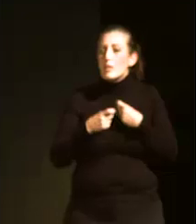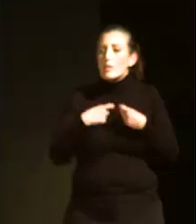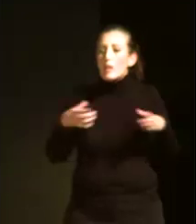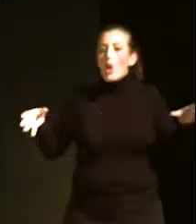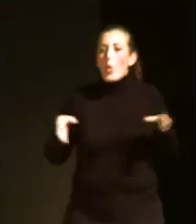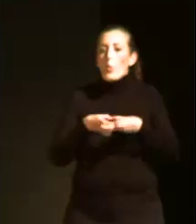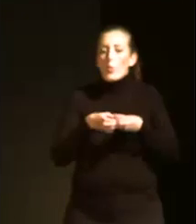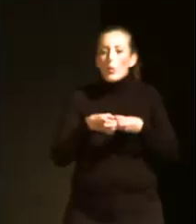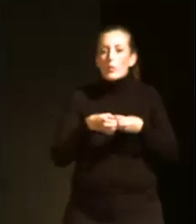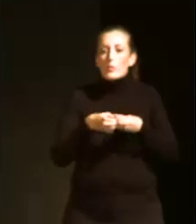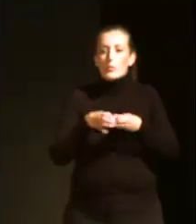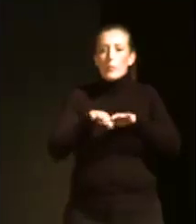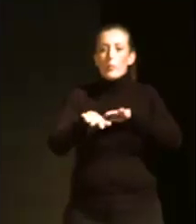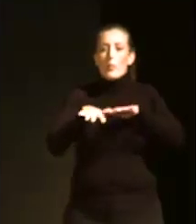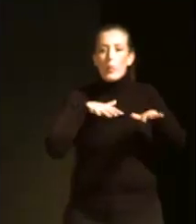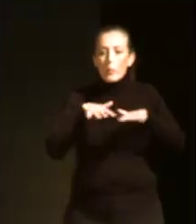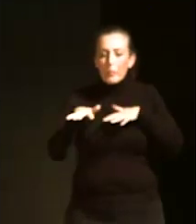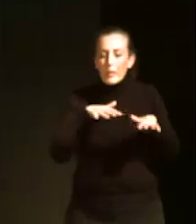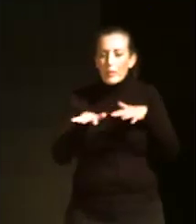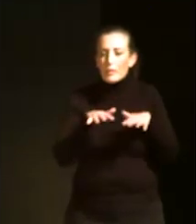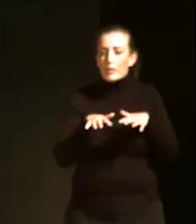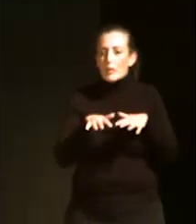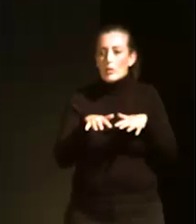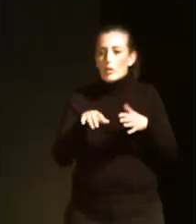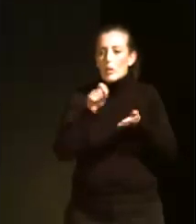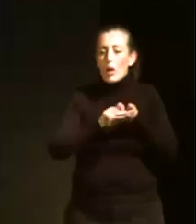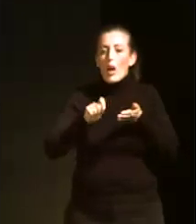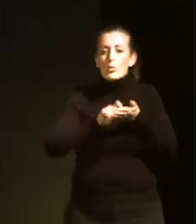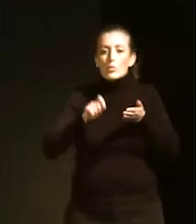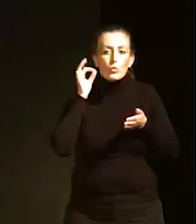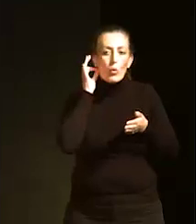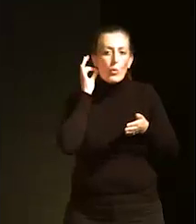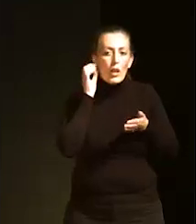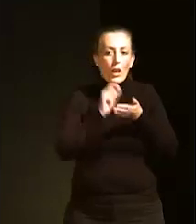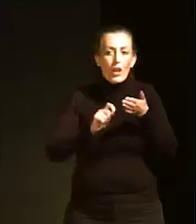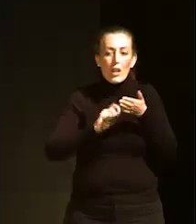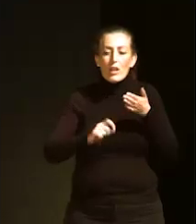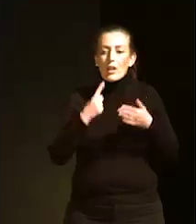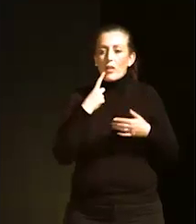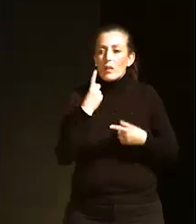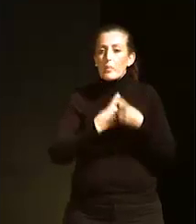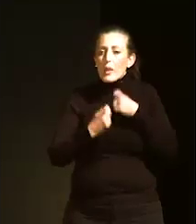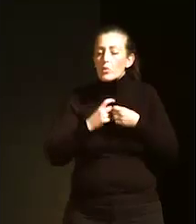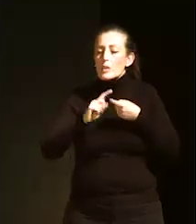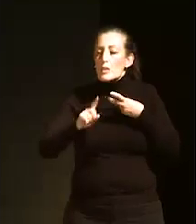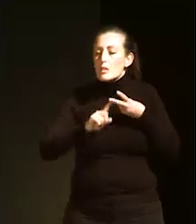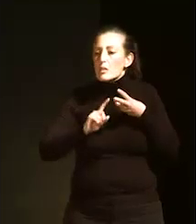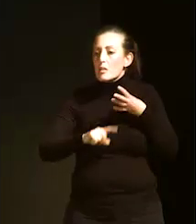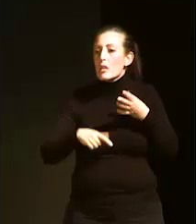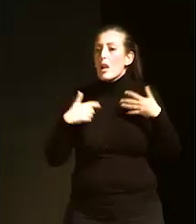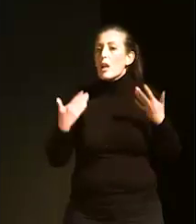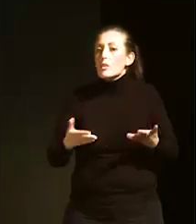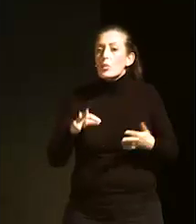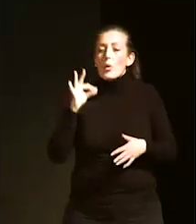comunidades los movimientos dice la doctora cumes entonces la mujer